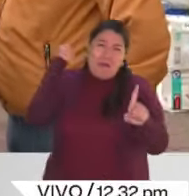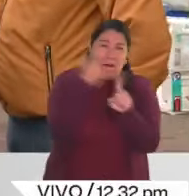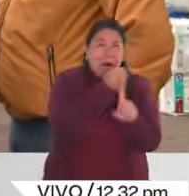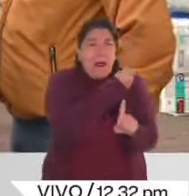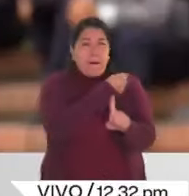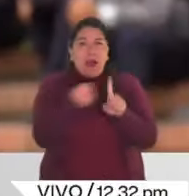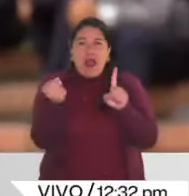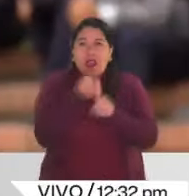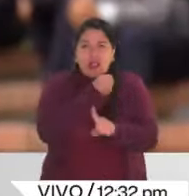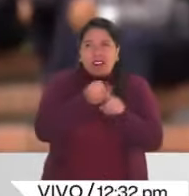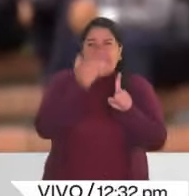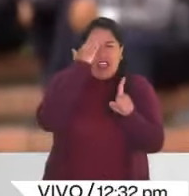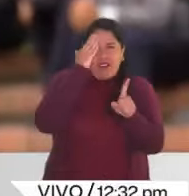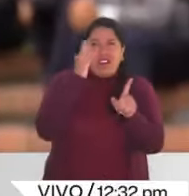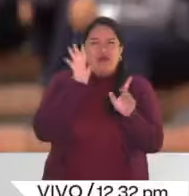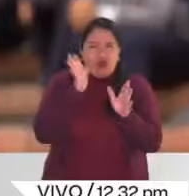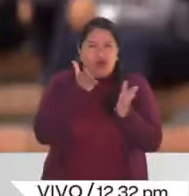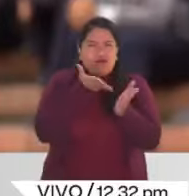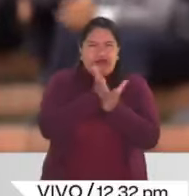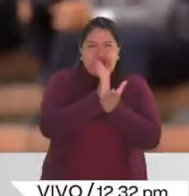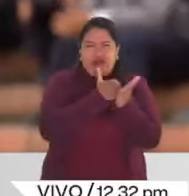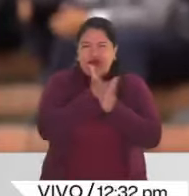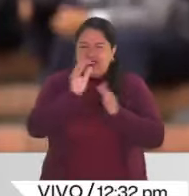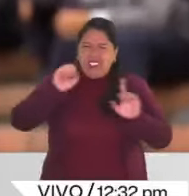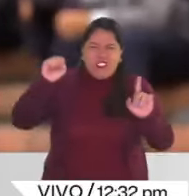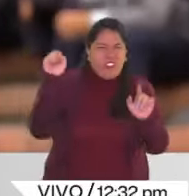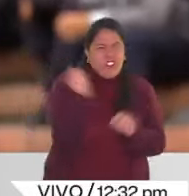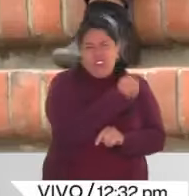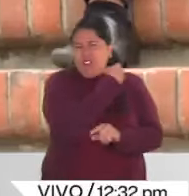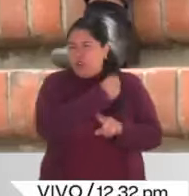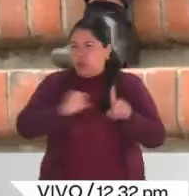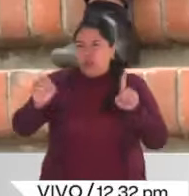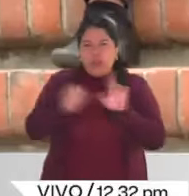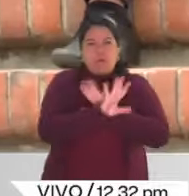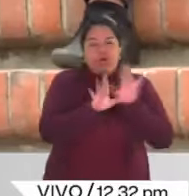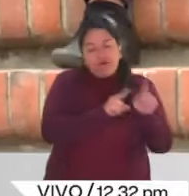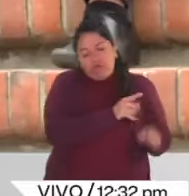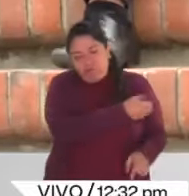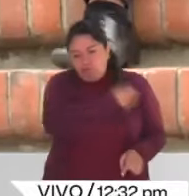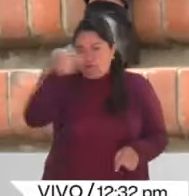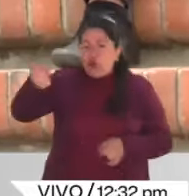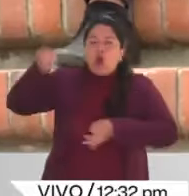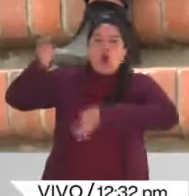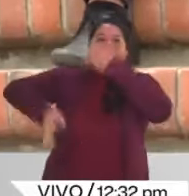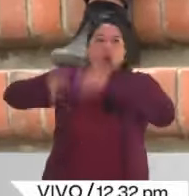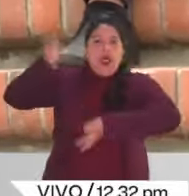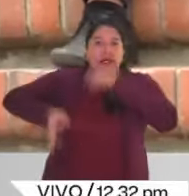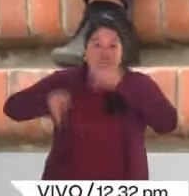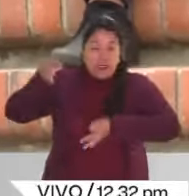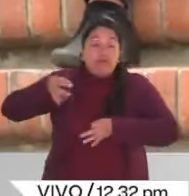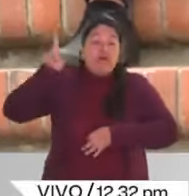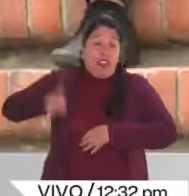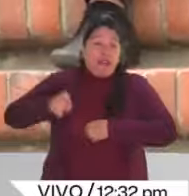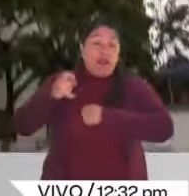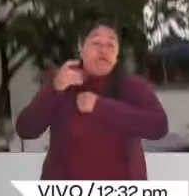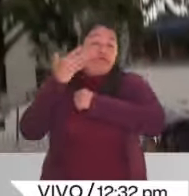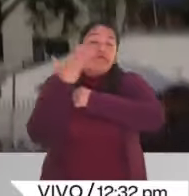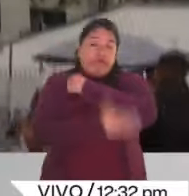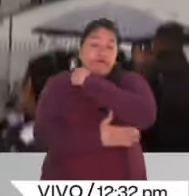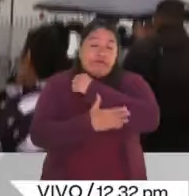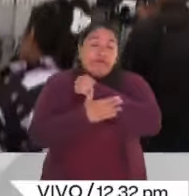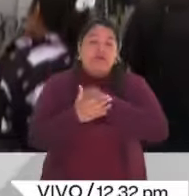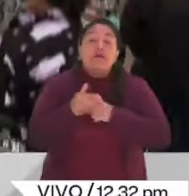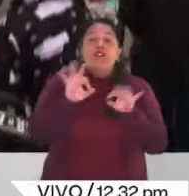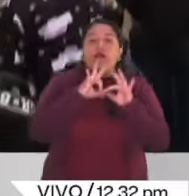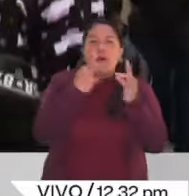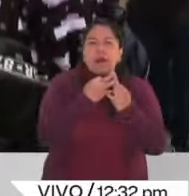un arma blanca y en este momento está siendo presentada ante un juez de menores para legalizar su aprehensión. La familia de